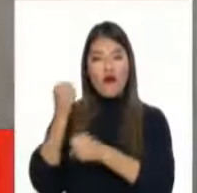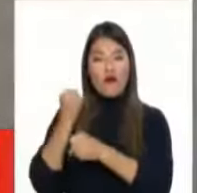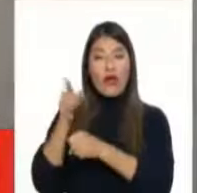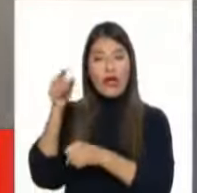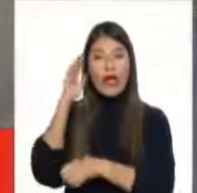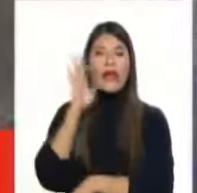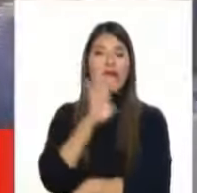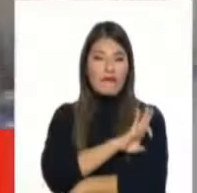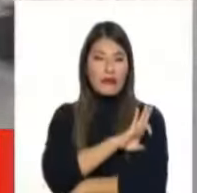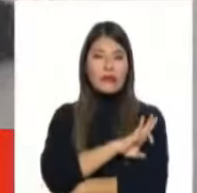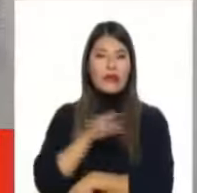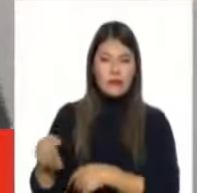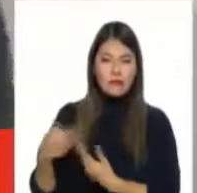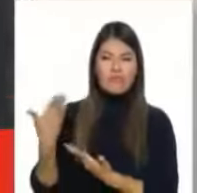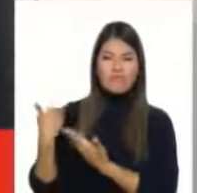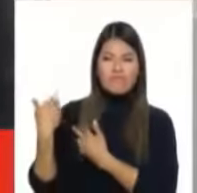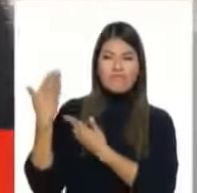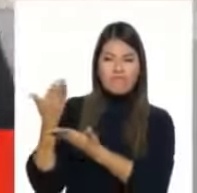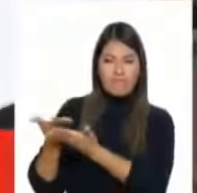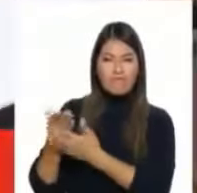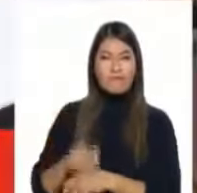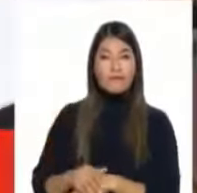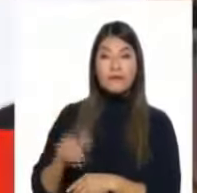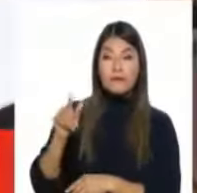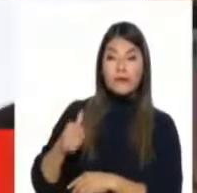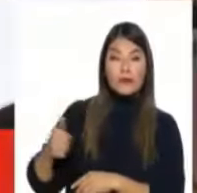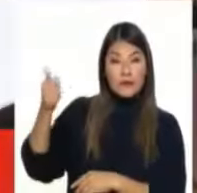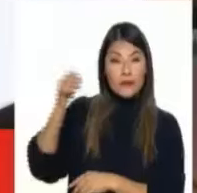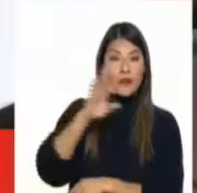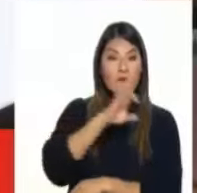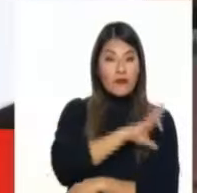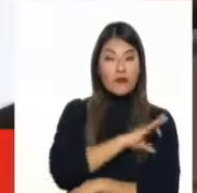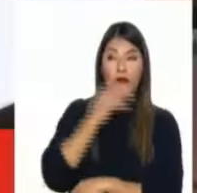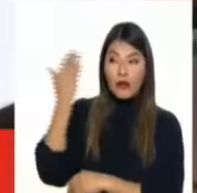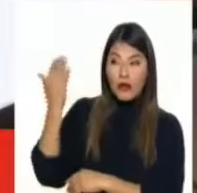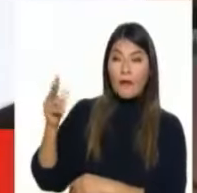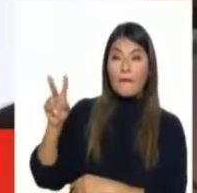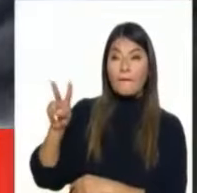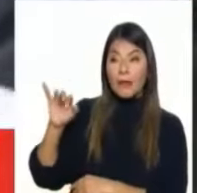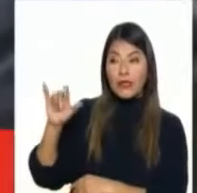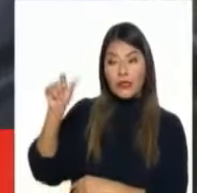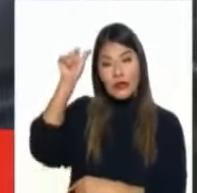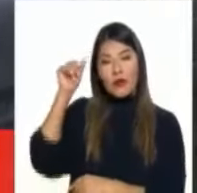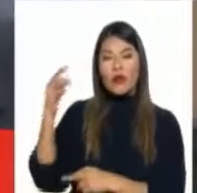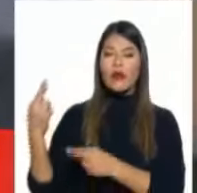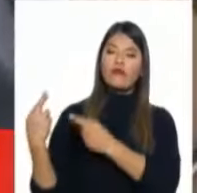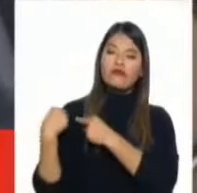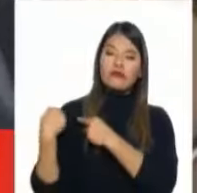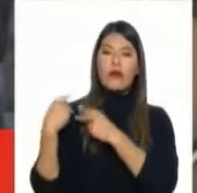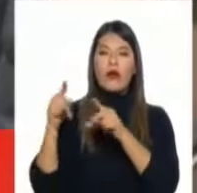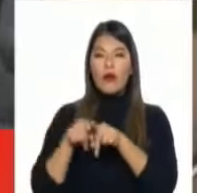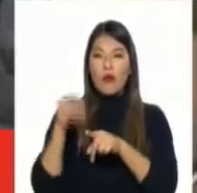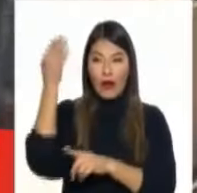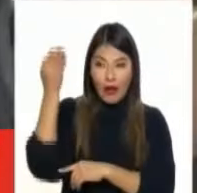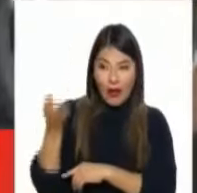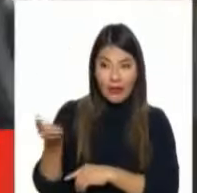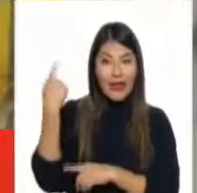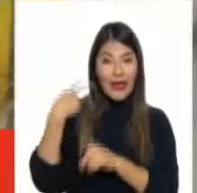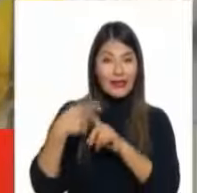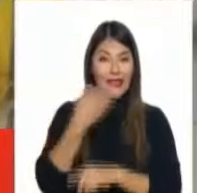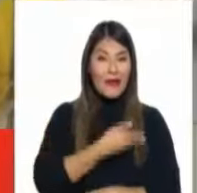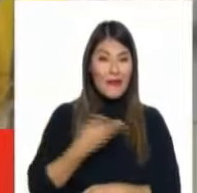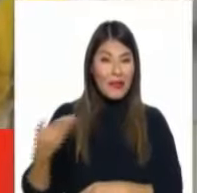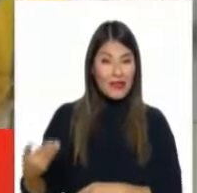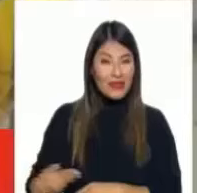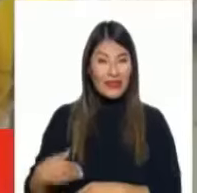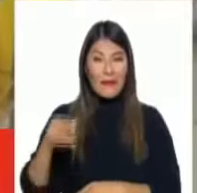Estado, María Caro Ajulca, confía en que el fiscal de la Nación, Juan Carlos Villena, cumpla su rol y reabra investigación contra Martín Vizcarra